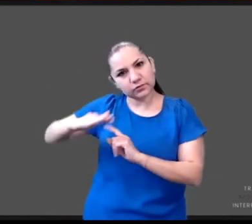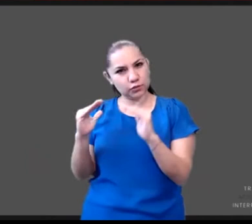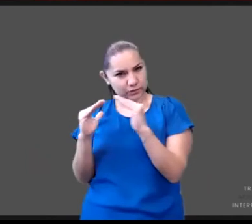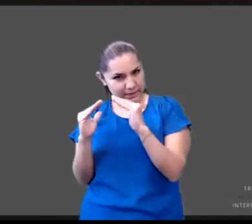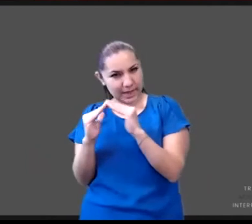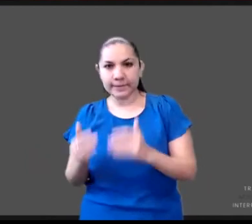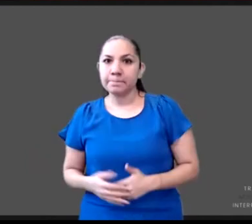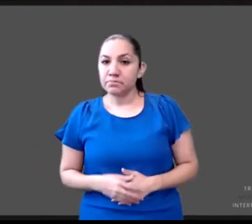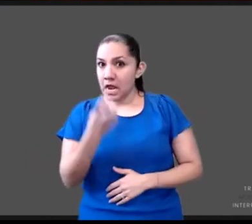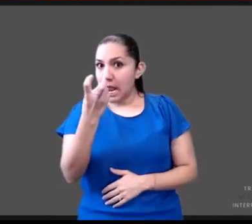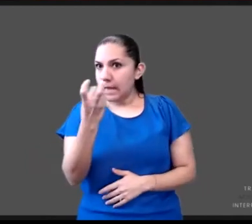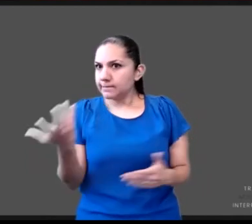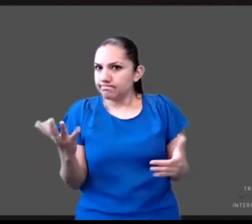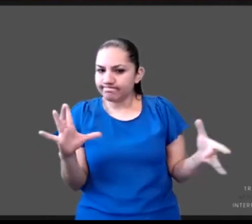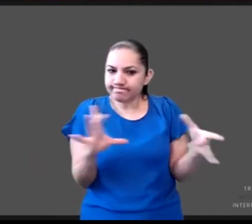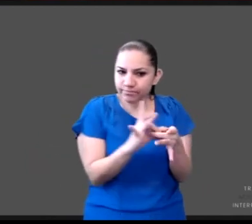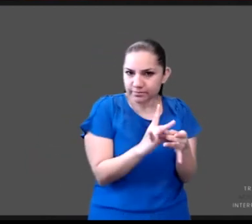brincando al tema de la educación,